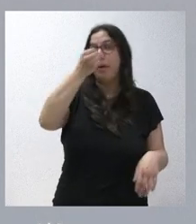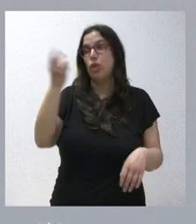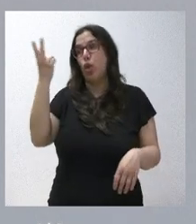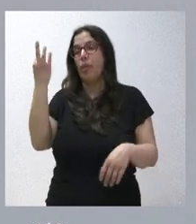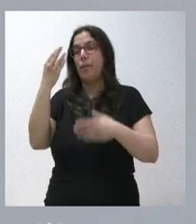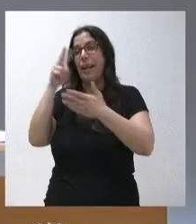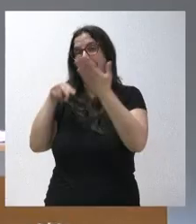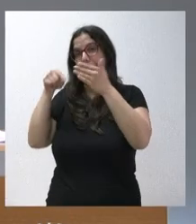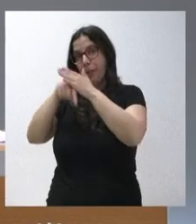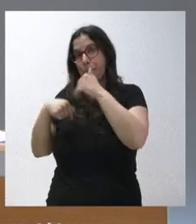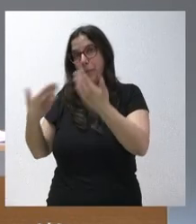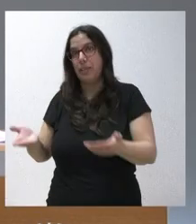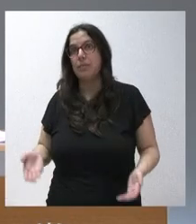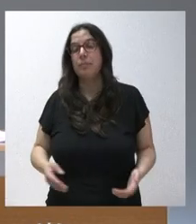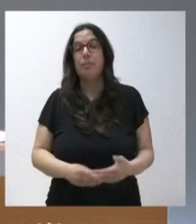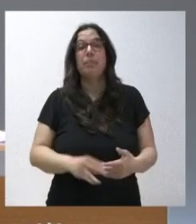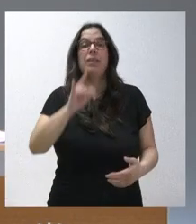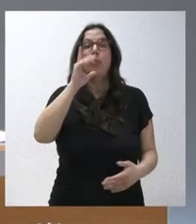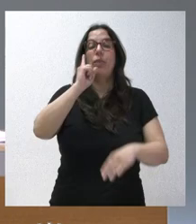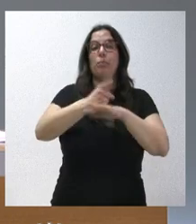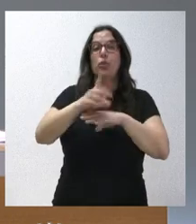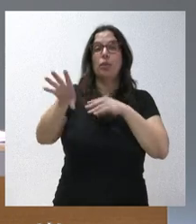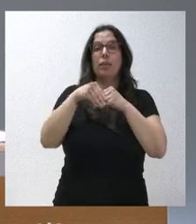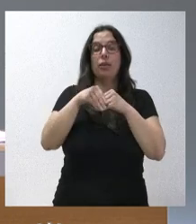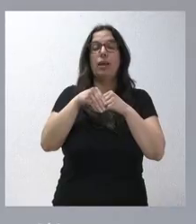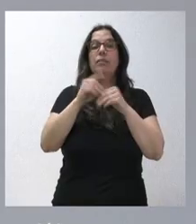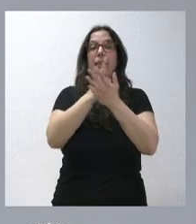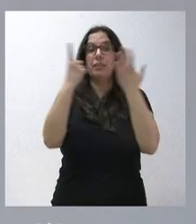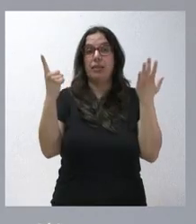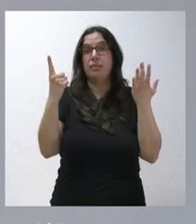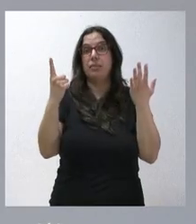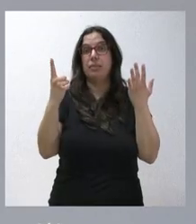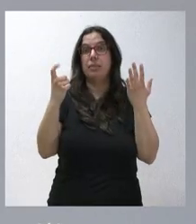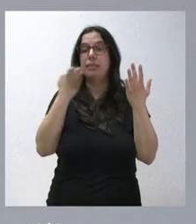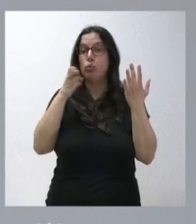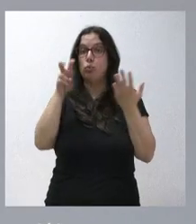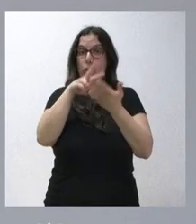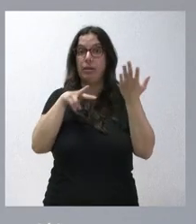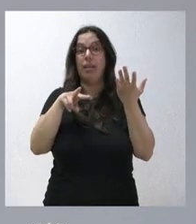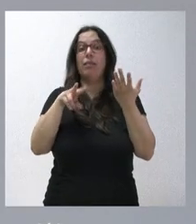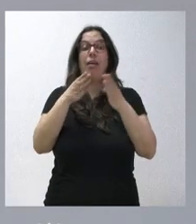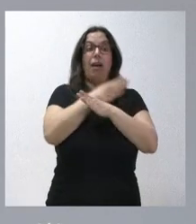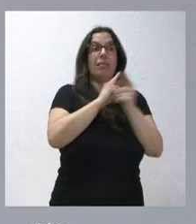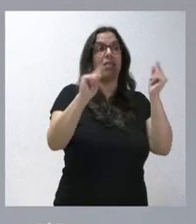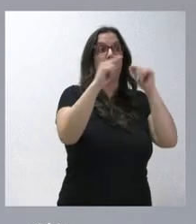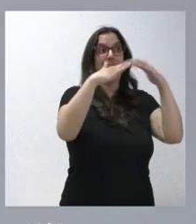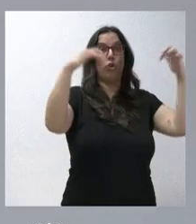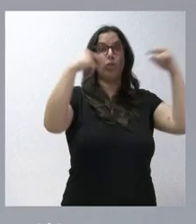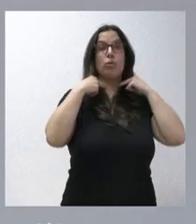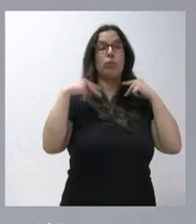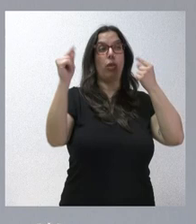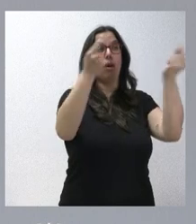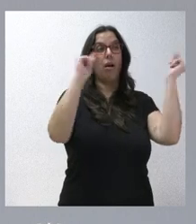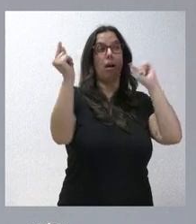22 Sí porque la disposición adicional 16 como dice el portavoz si usted coge los debates parlamentarios en el congreso se